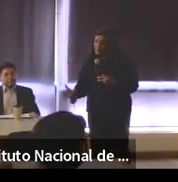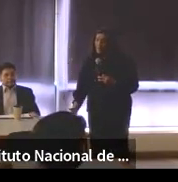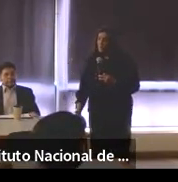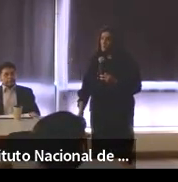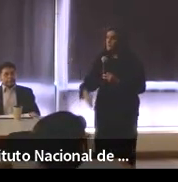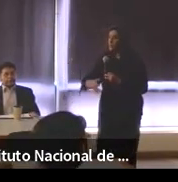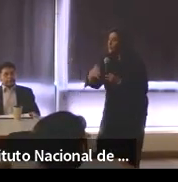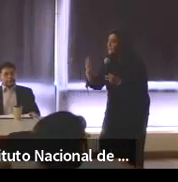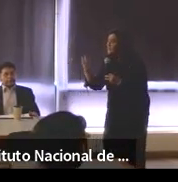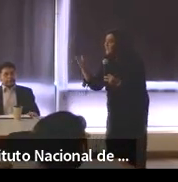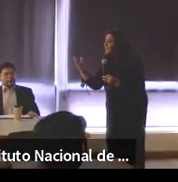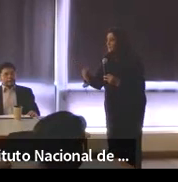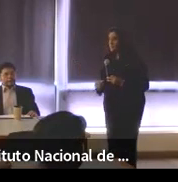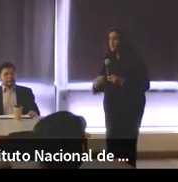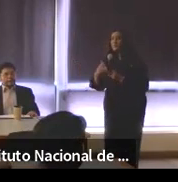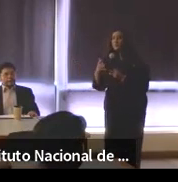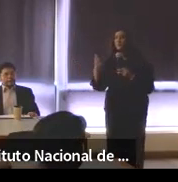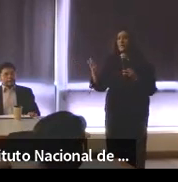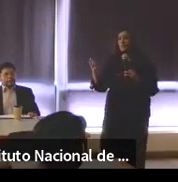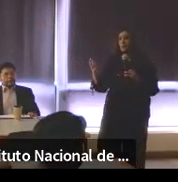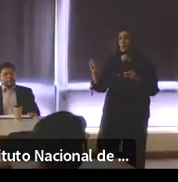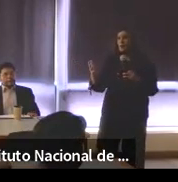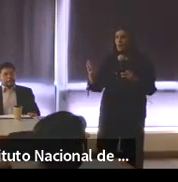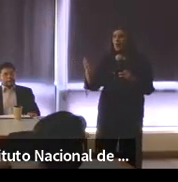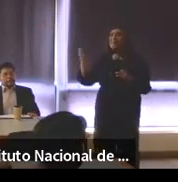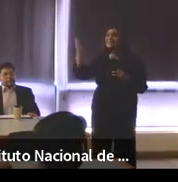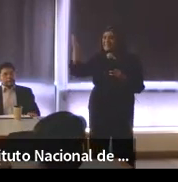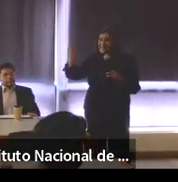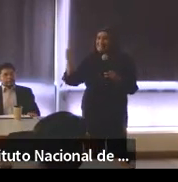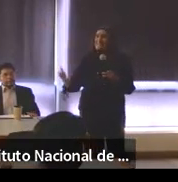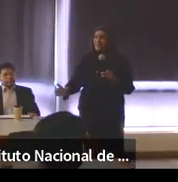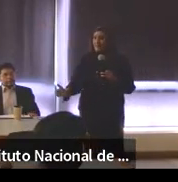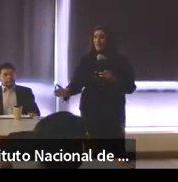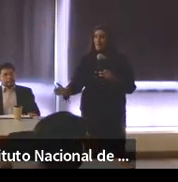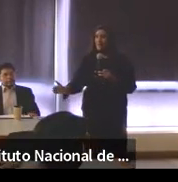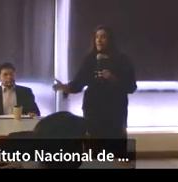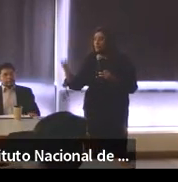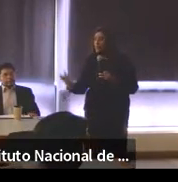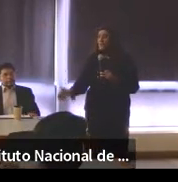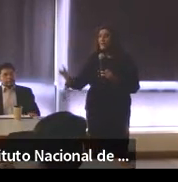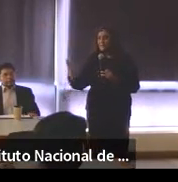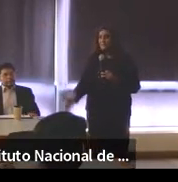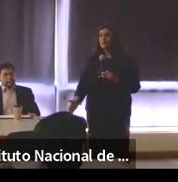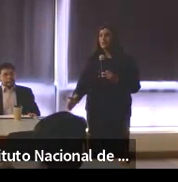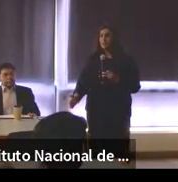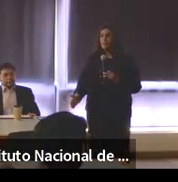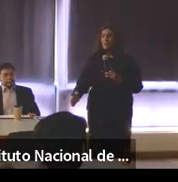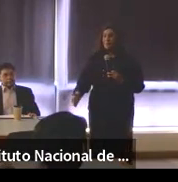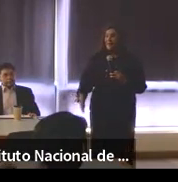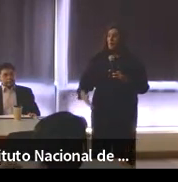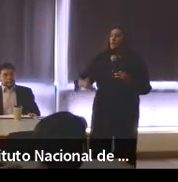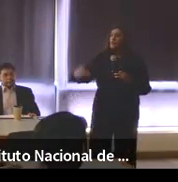reafirmado documentado difundido Cuál es la regla en tu organización